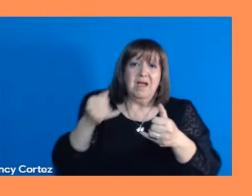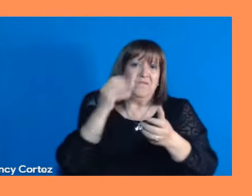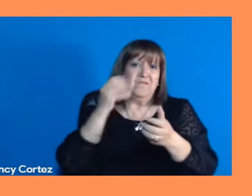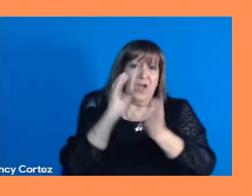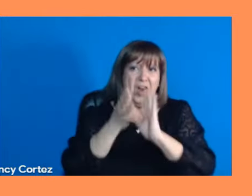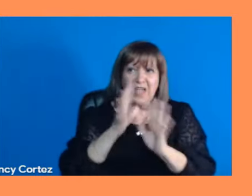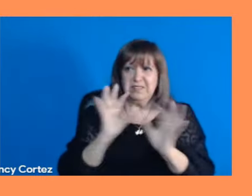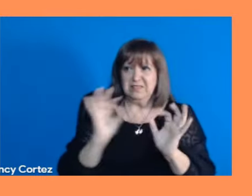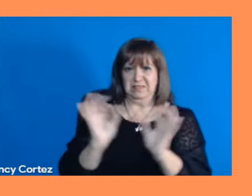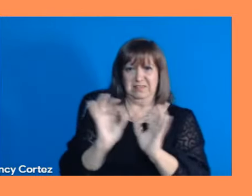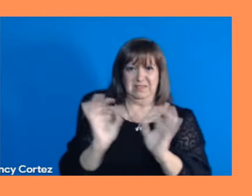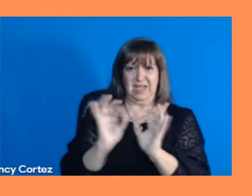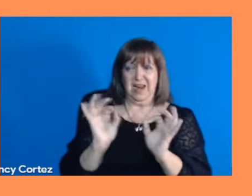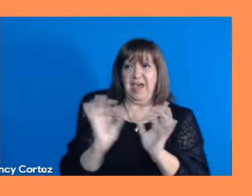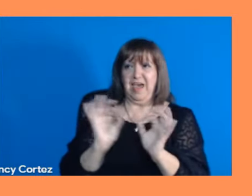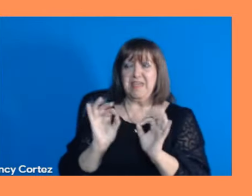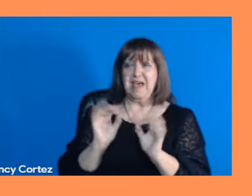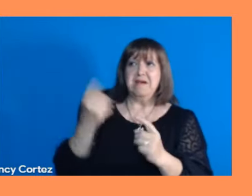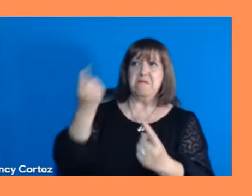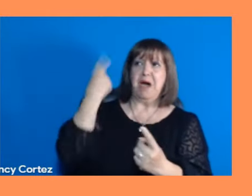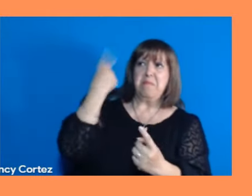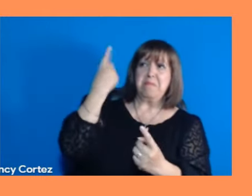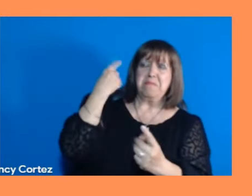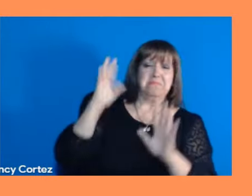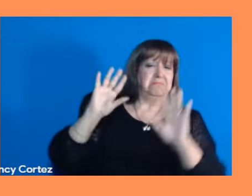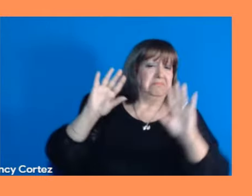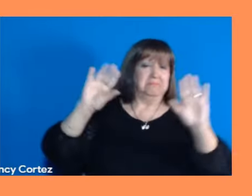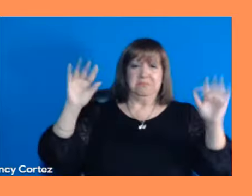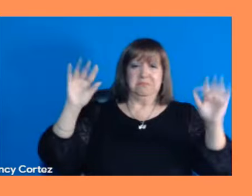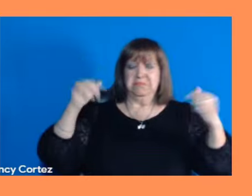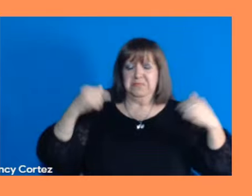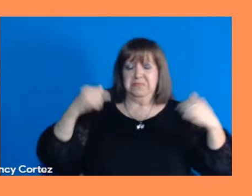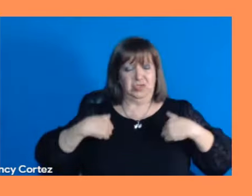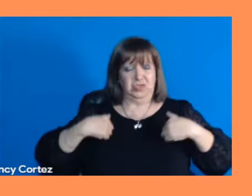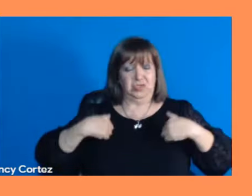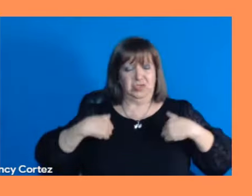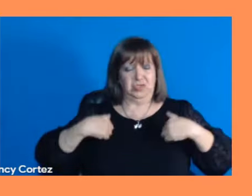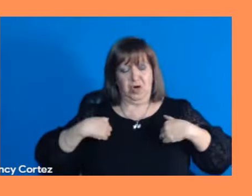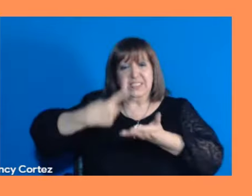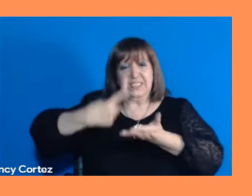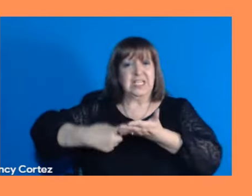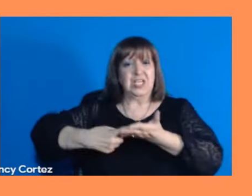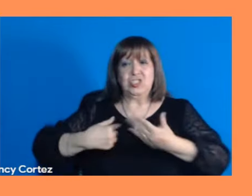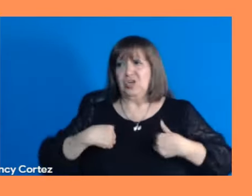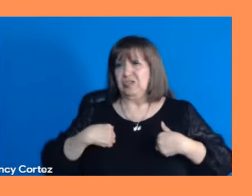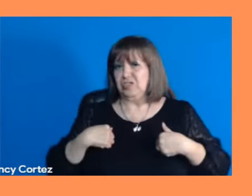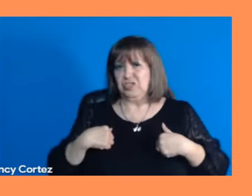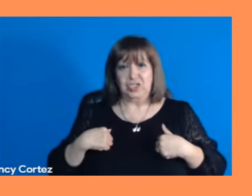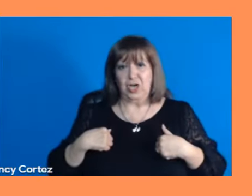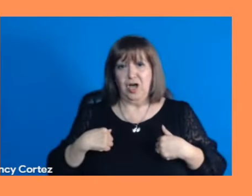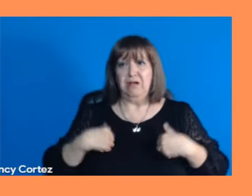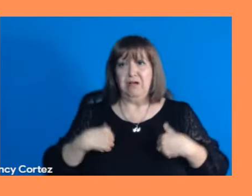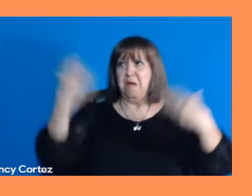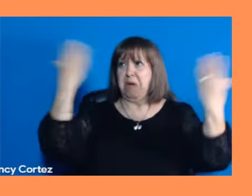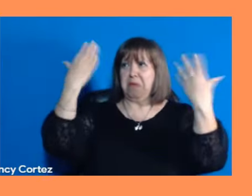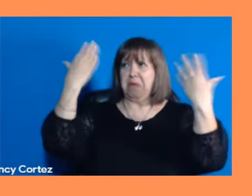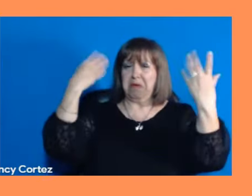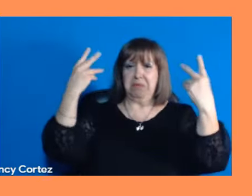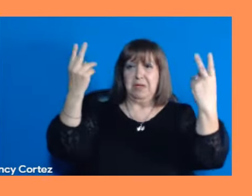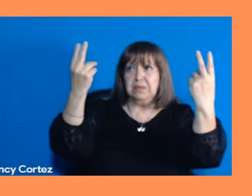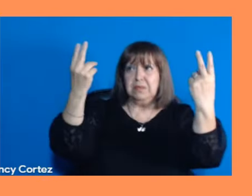puedan decidir sobre sus propios cuerpos y sexualidades sin violencia ni coacciones, guiadas por la información,